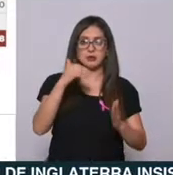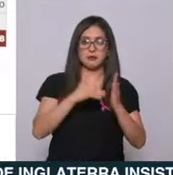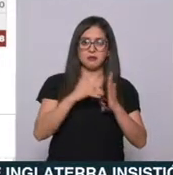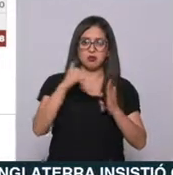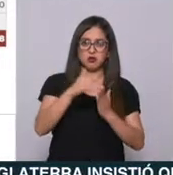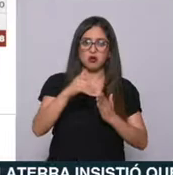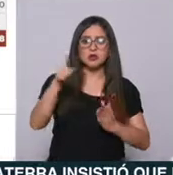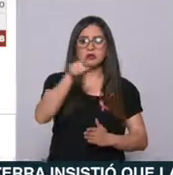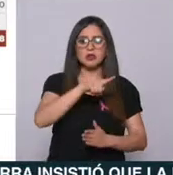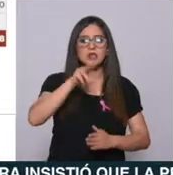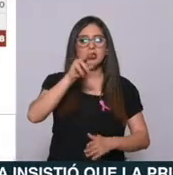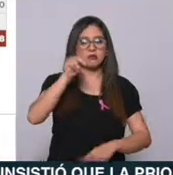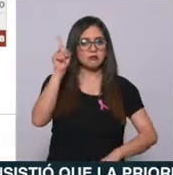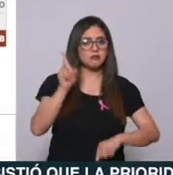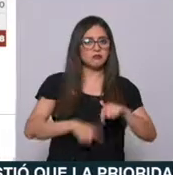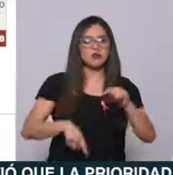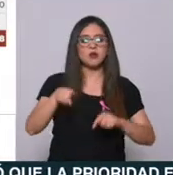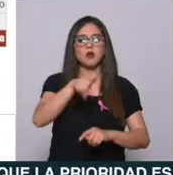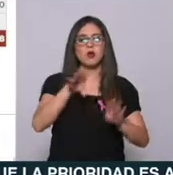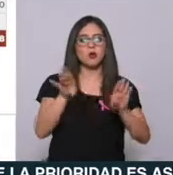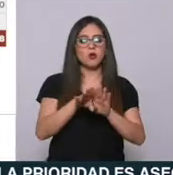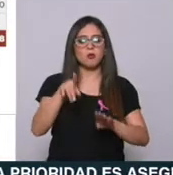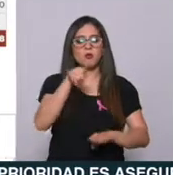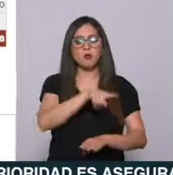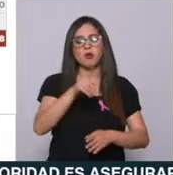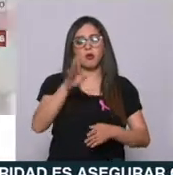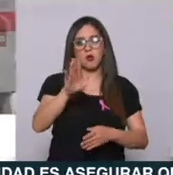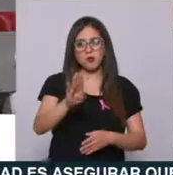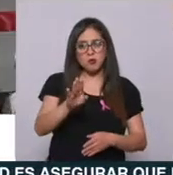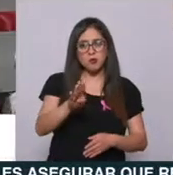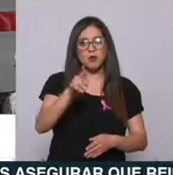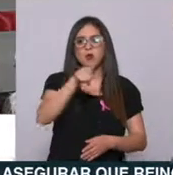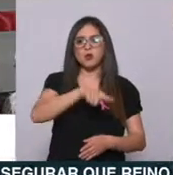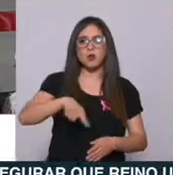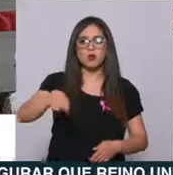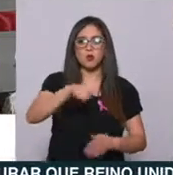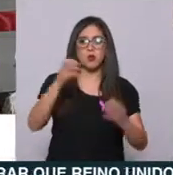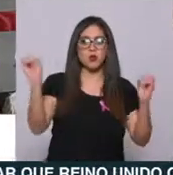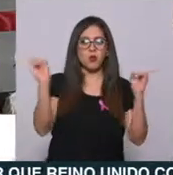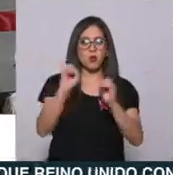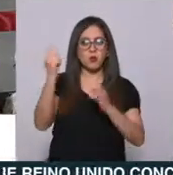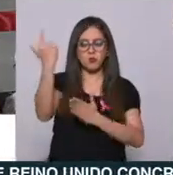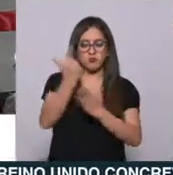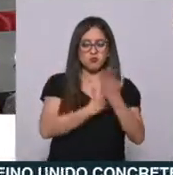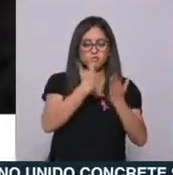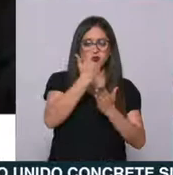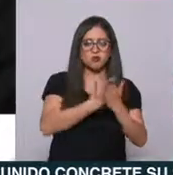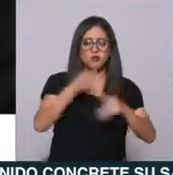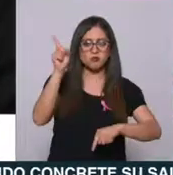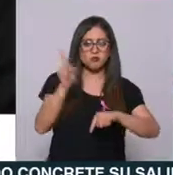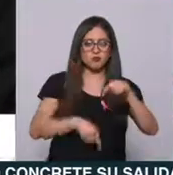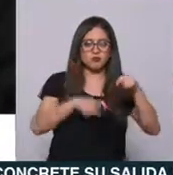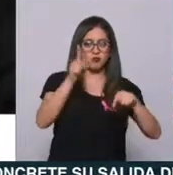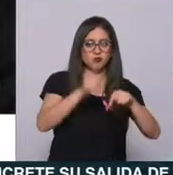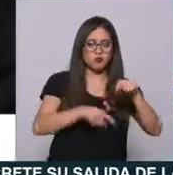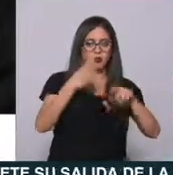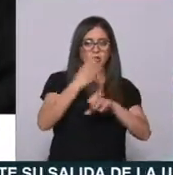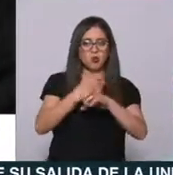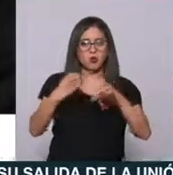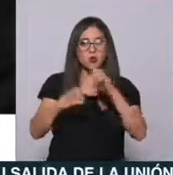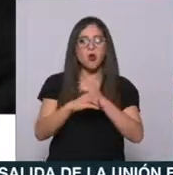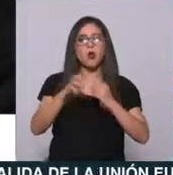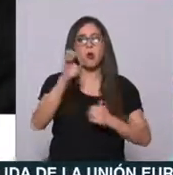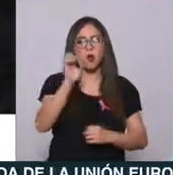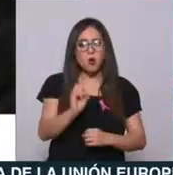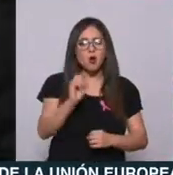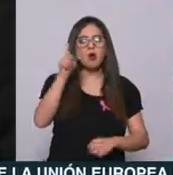historia de combate al narcotráfico no registran ustedes que se les haya confiscado un solo bien o que se